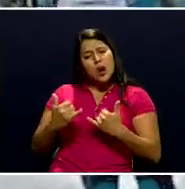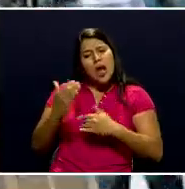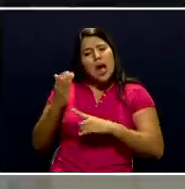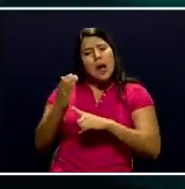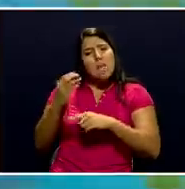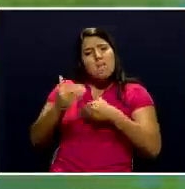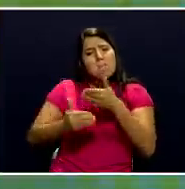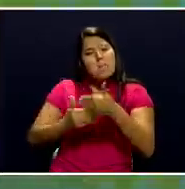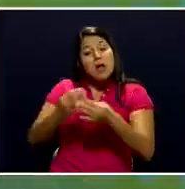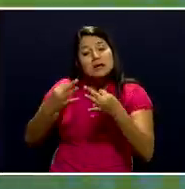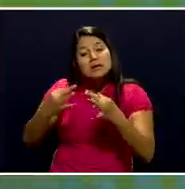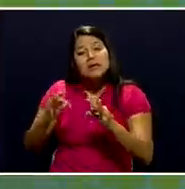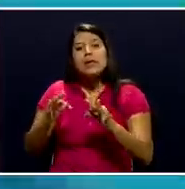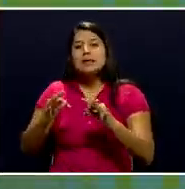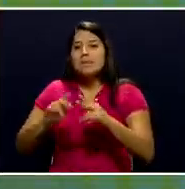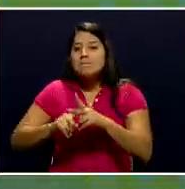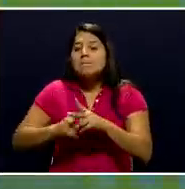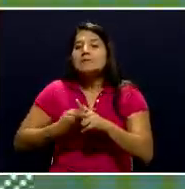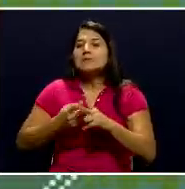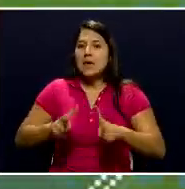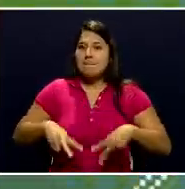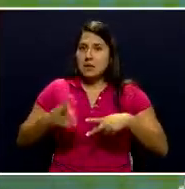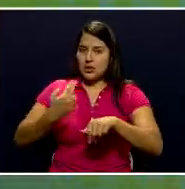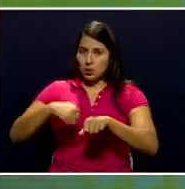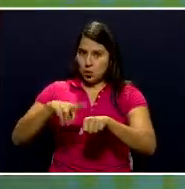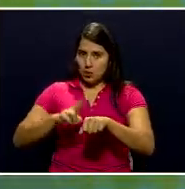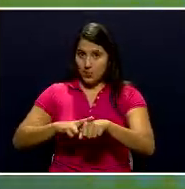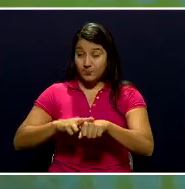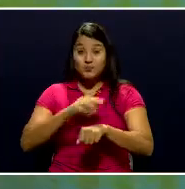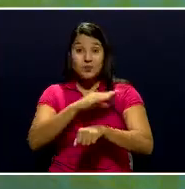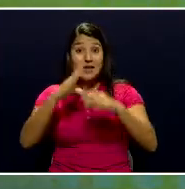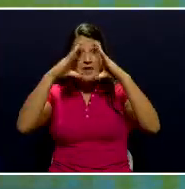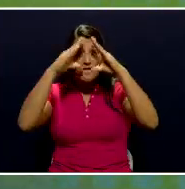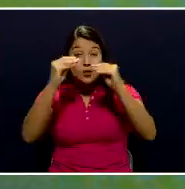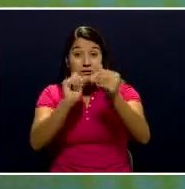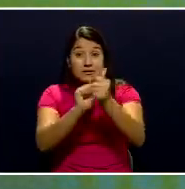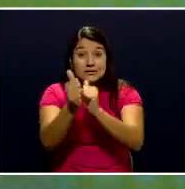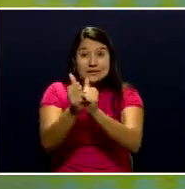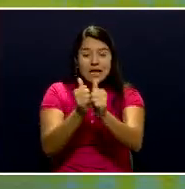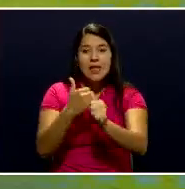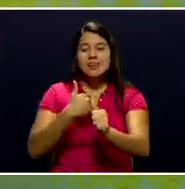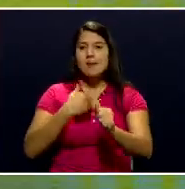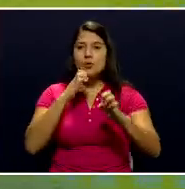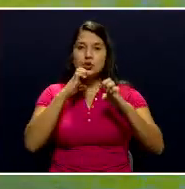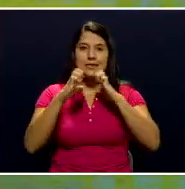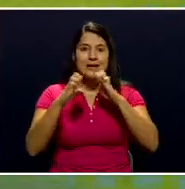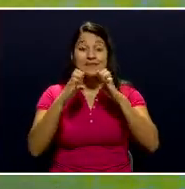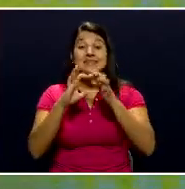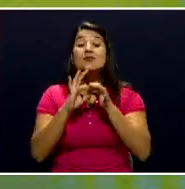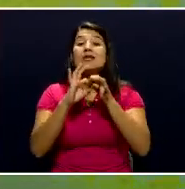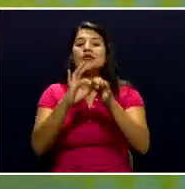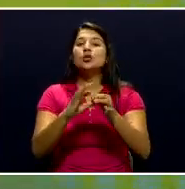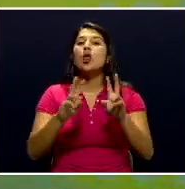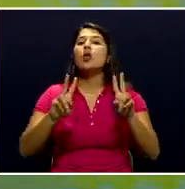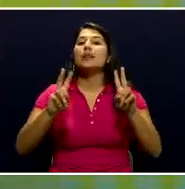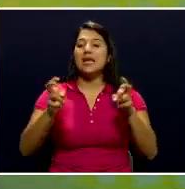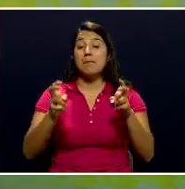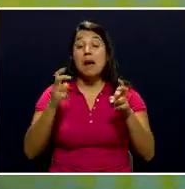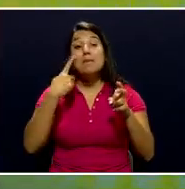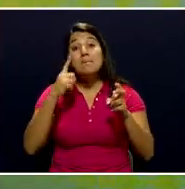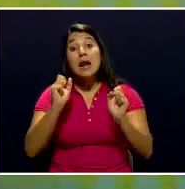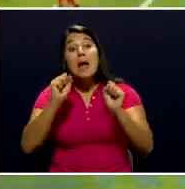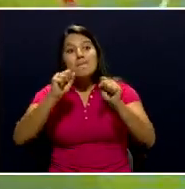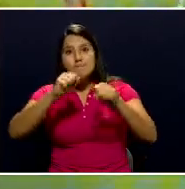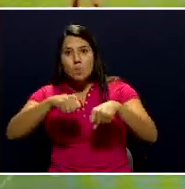poco. Y en la información deportiva tendremos una amplia entrevista acerca del tema para asesorar